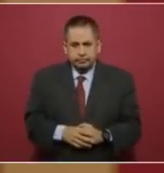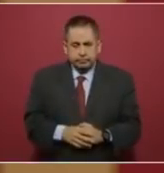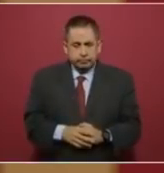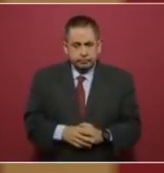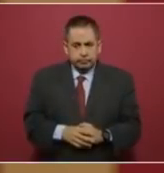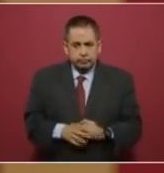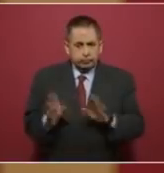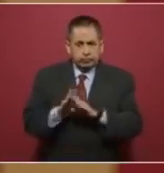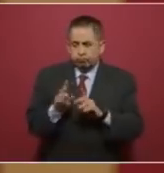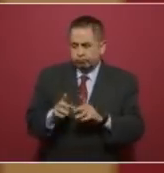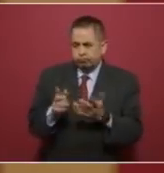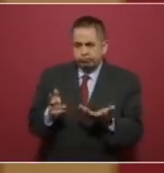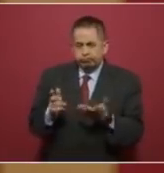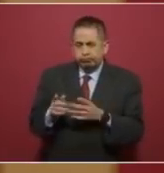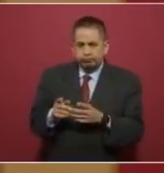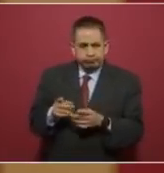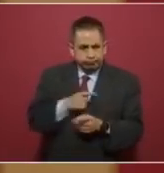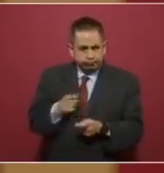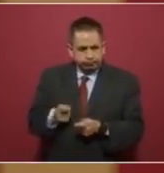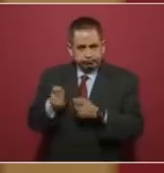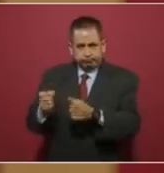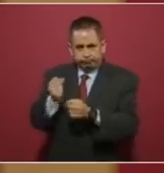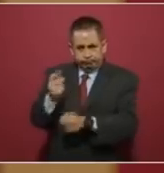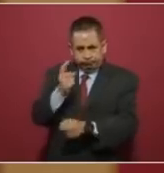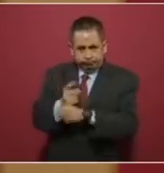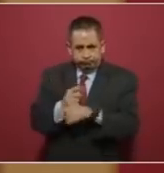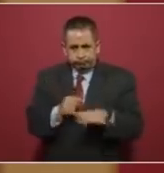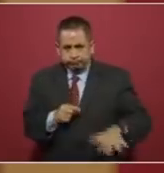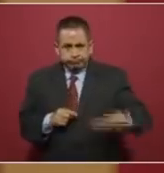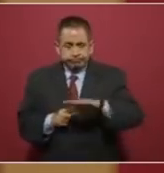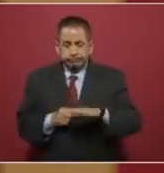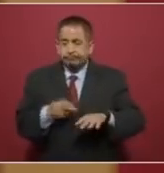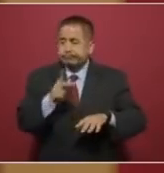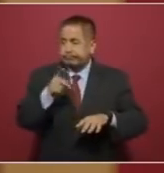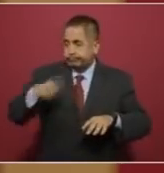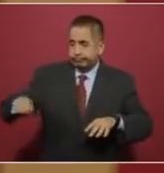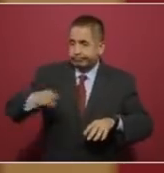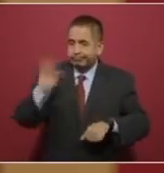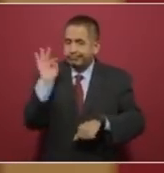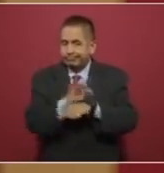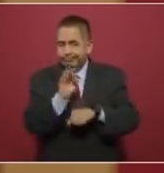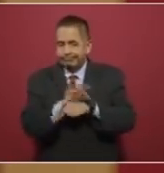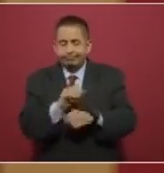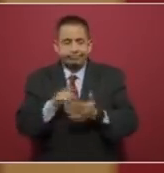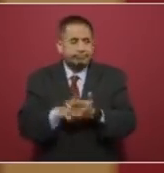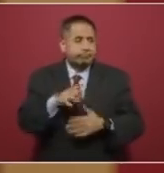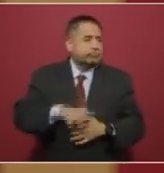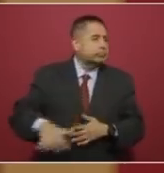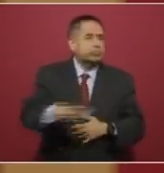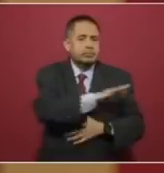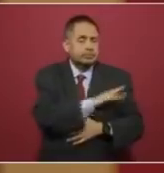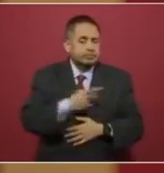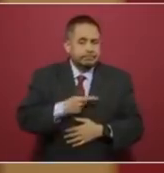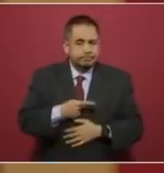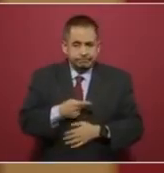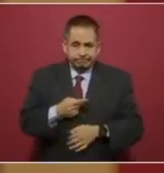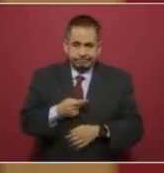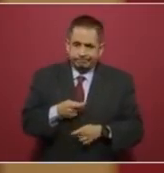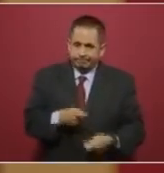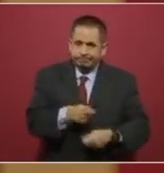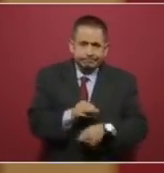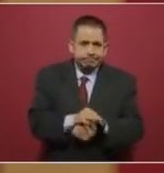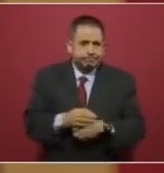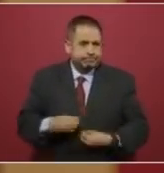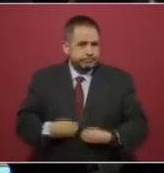garantizar al mismo tiempo la seguridad y proteger la vida qué